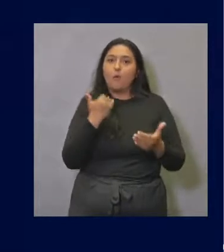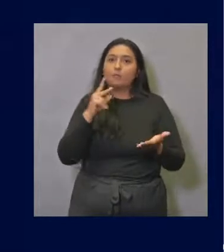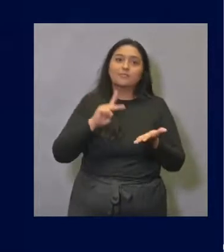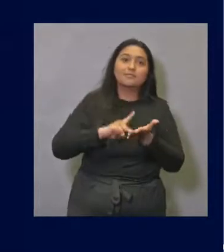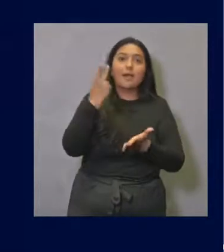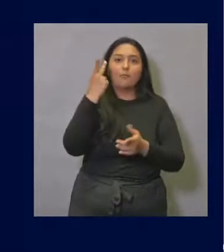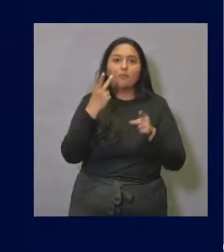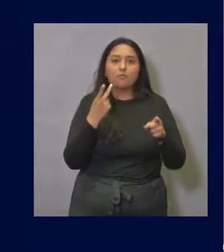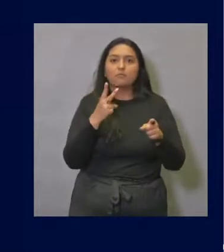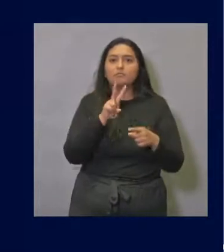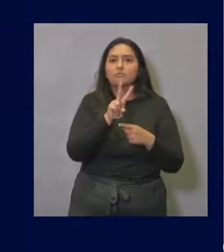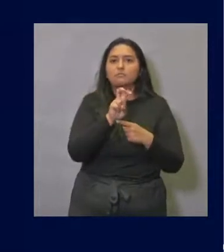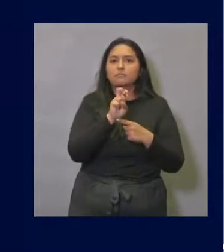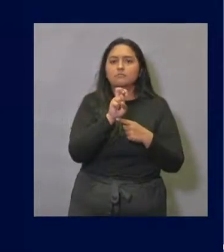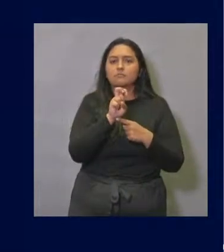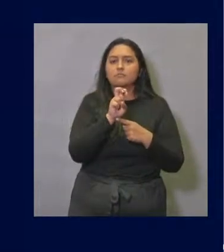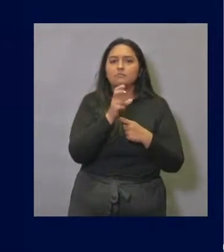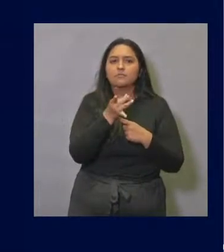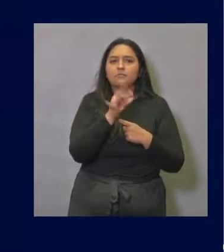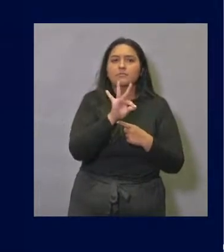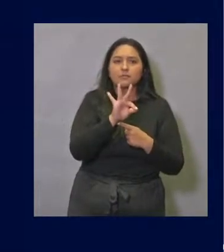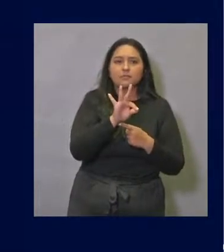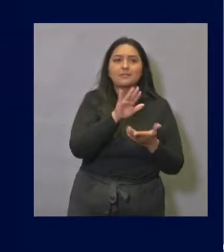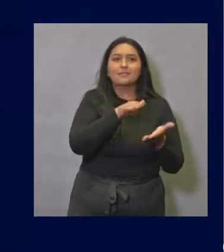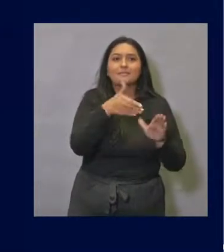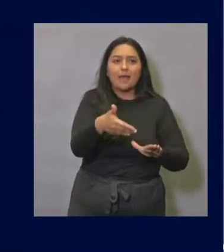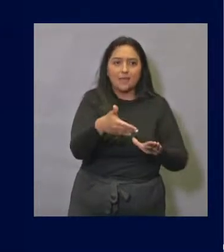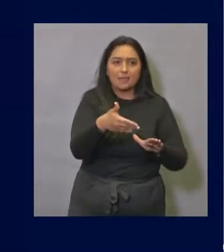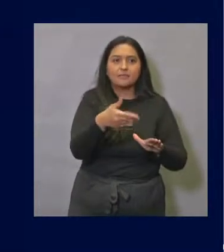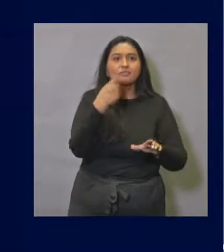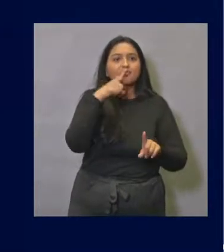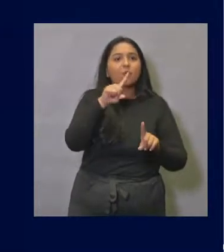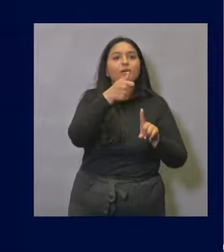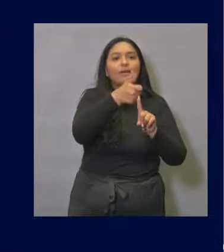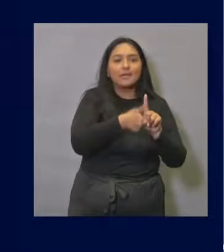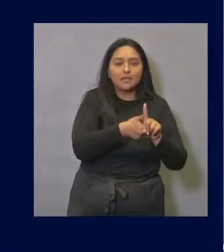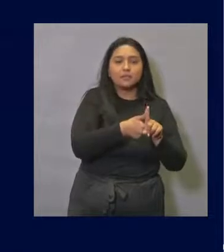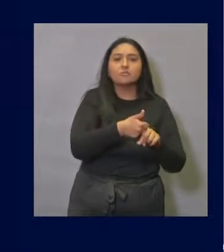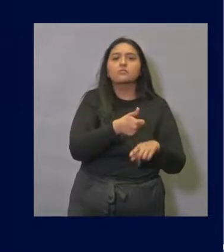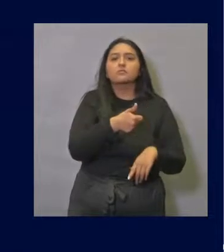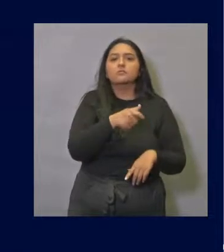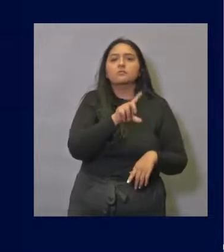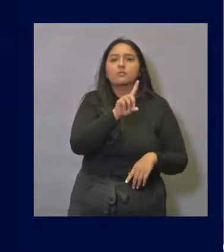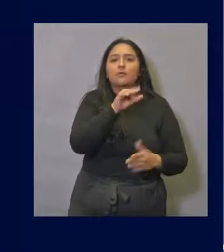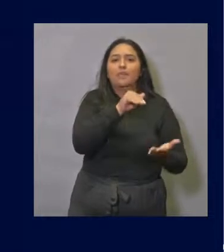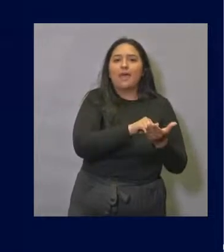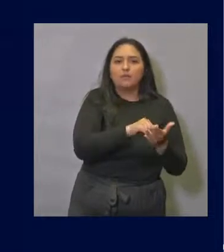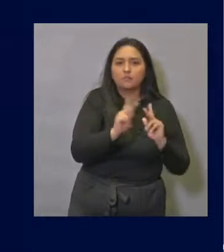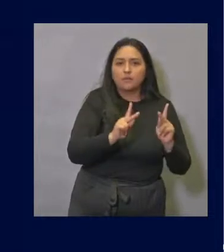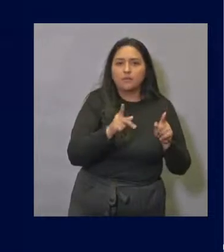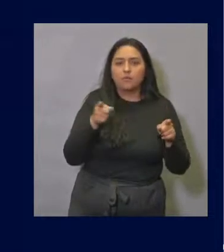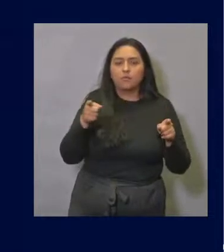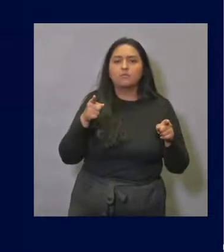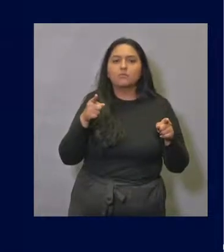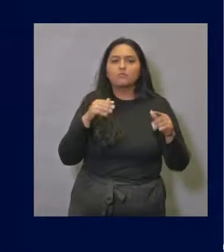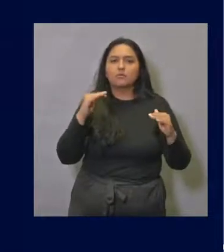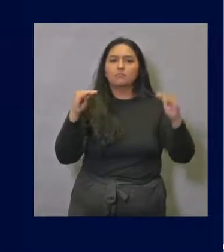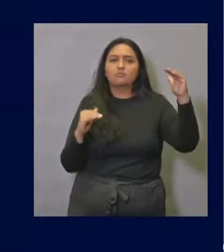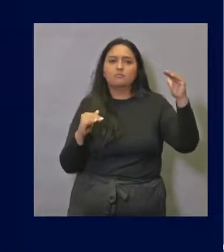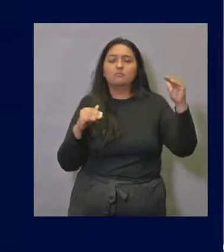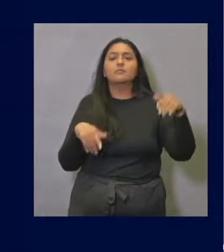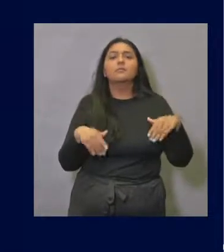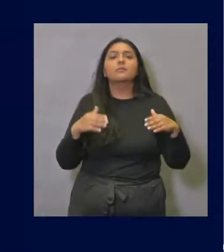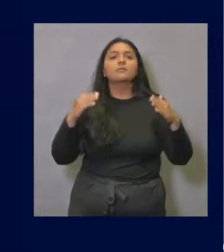con 289 fallecimientos por cada 100,000 habitantes. Los hombres afroamericanos y